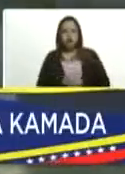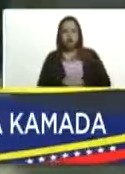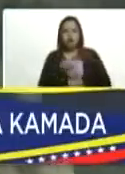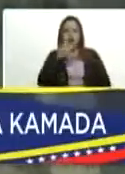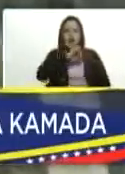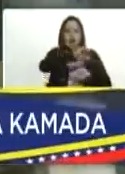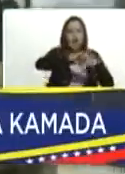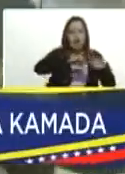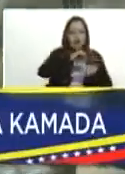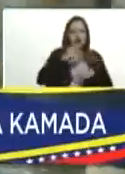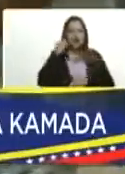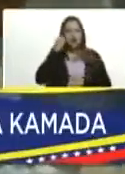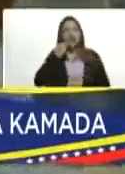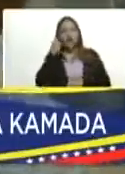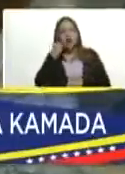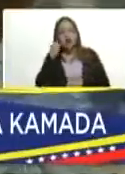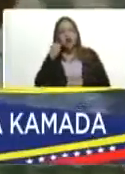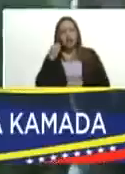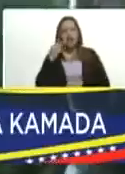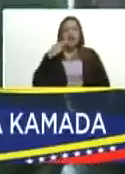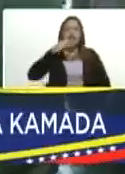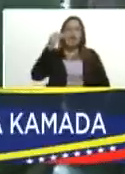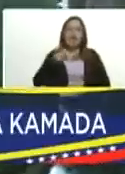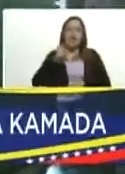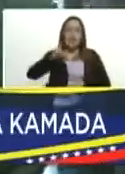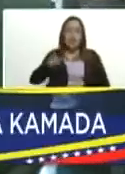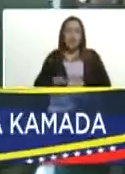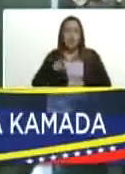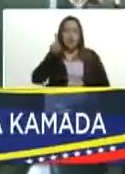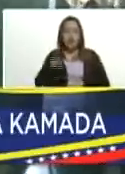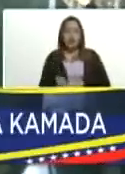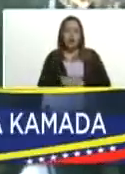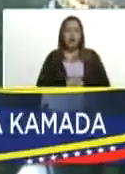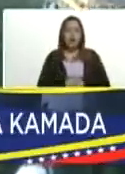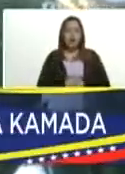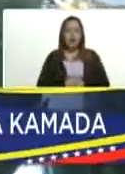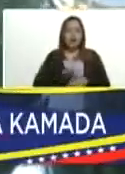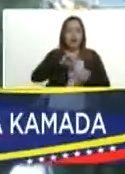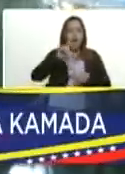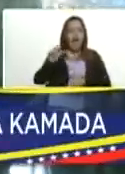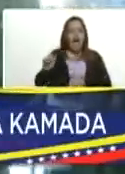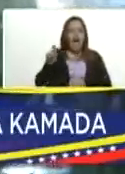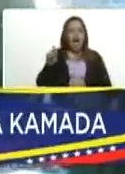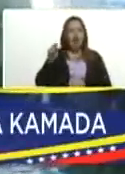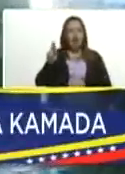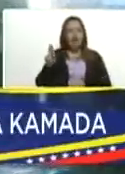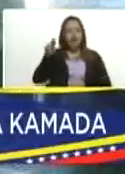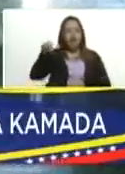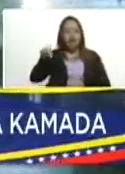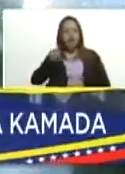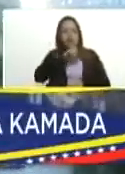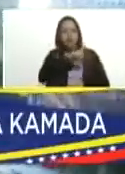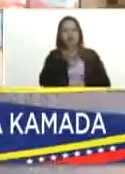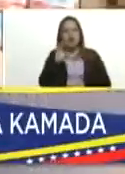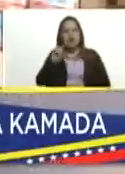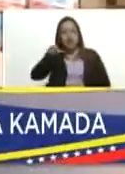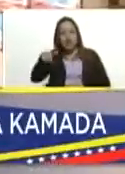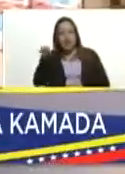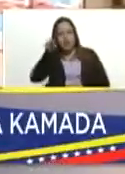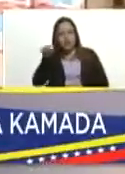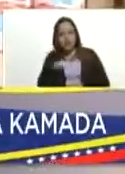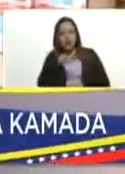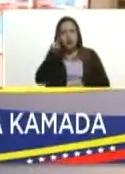aceite, tomate, italiana. Tenemos una línea de atún en 140 gramos, la presentación